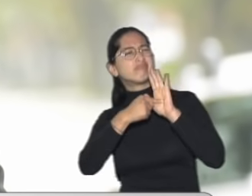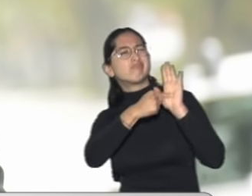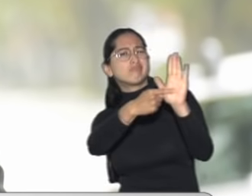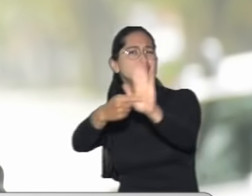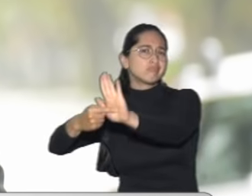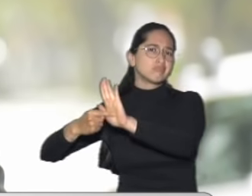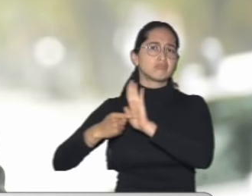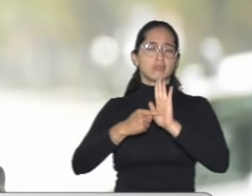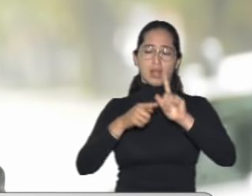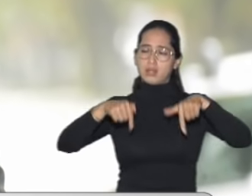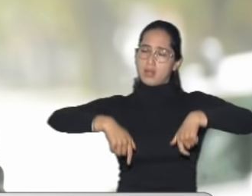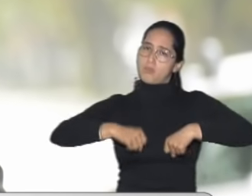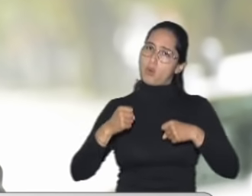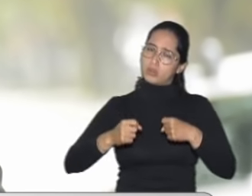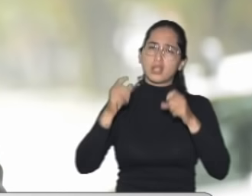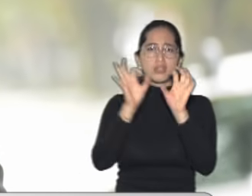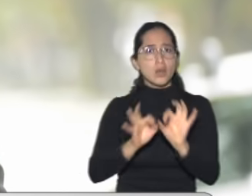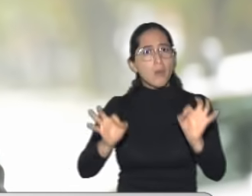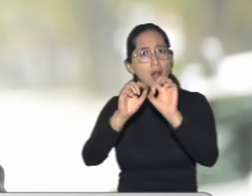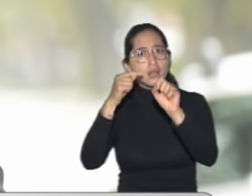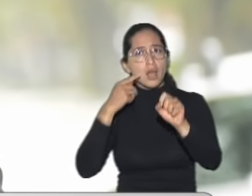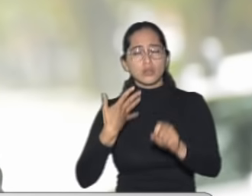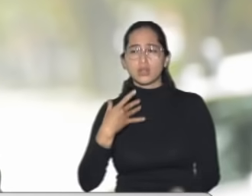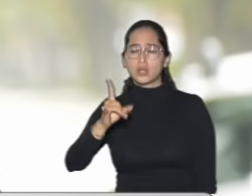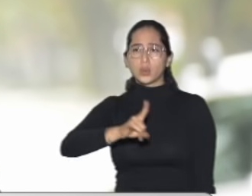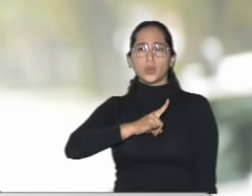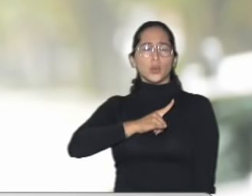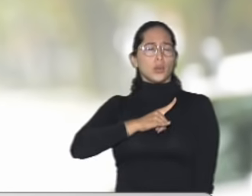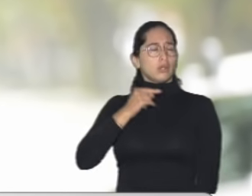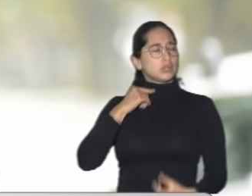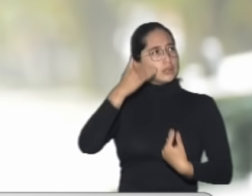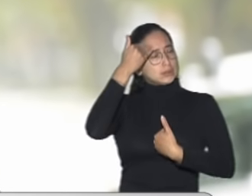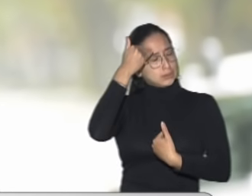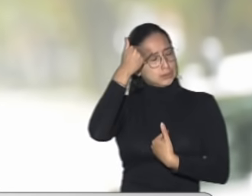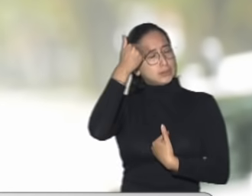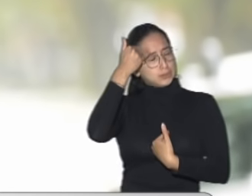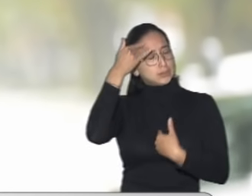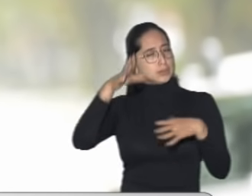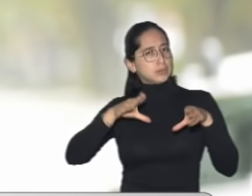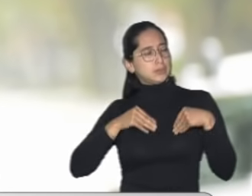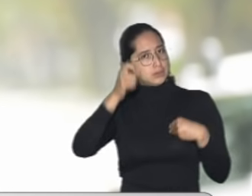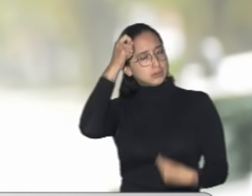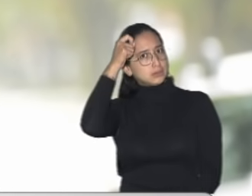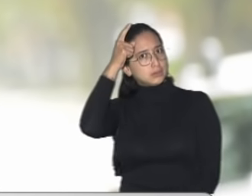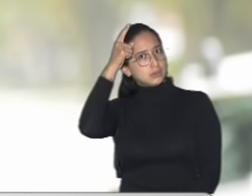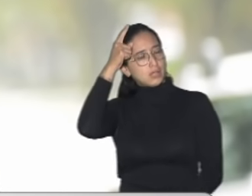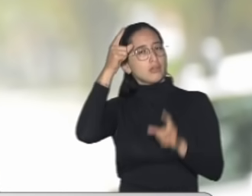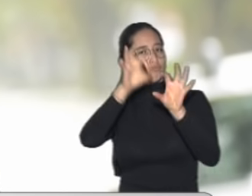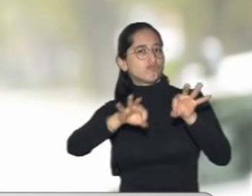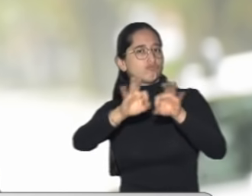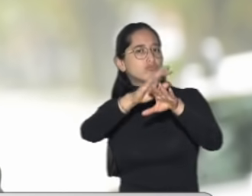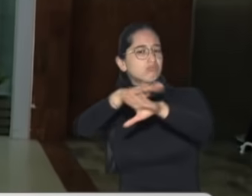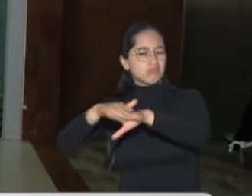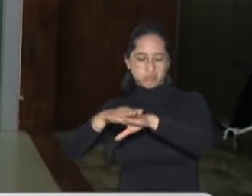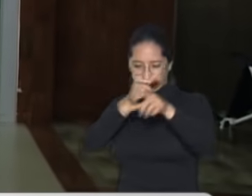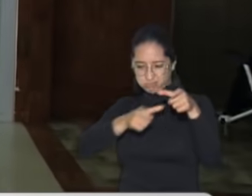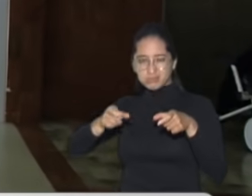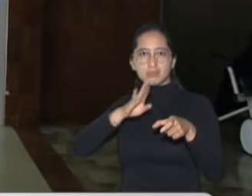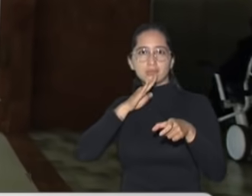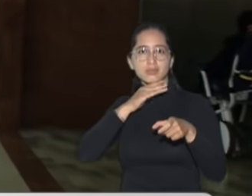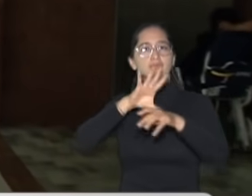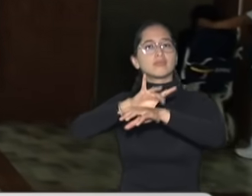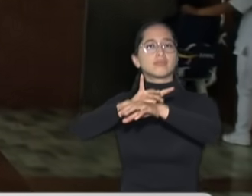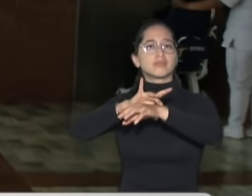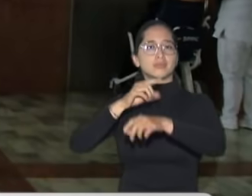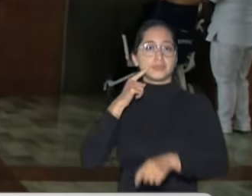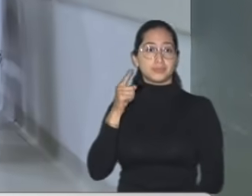para todas las personas, para que cojan conciencia, para que estas personas no salgan a la calle. El llamado es de todos los médicos.